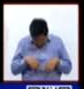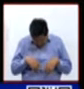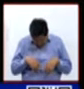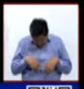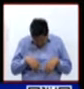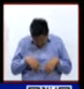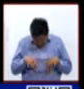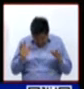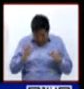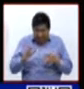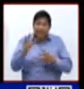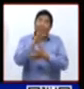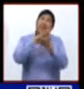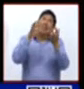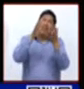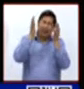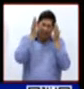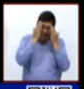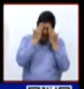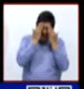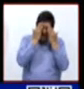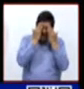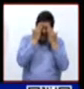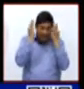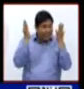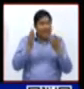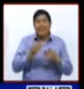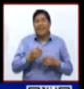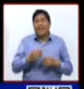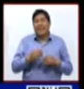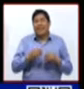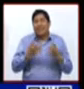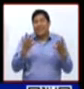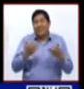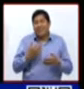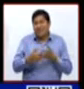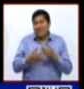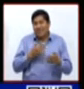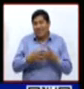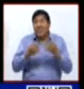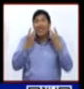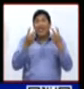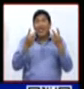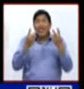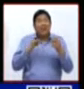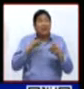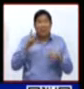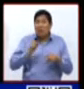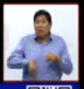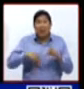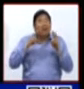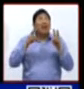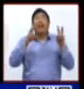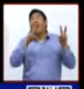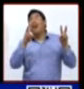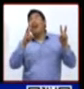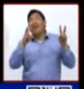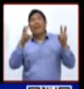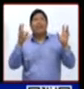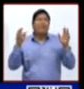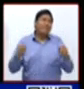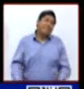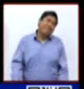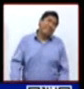la cabeza había nubes. Pero no mucha sé qué gente pasa. Disfruta. Creo que era nubes sobre mi casa, nada más, bueno. Porque todos han visto. Yo no he podido ver, lo he visto, sí, en